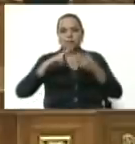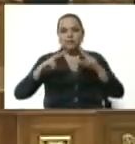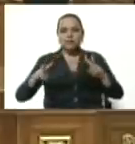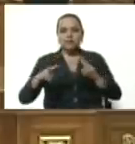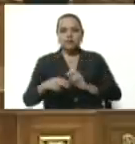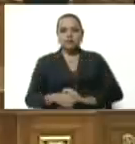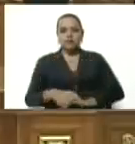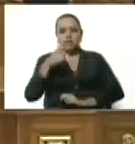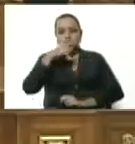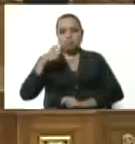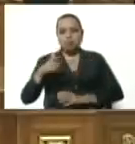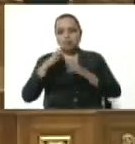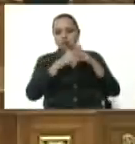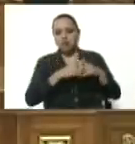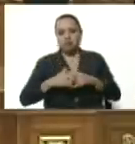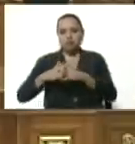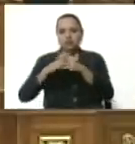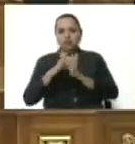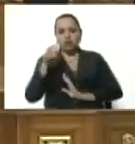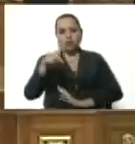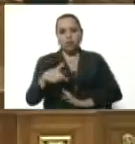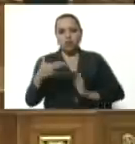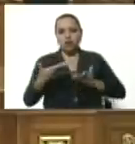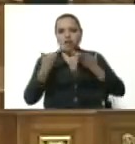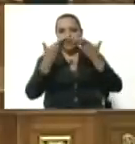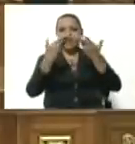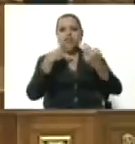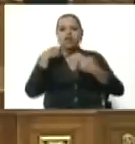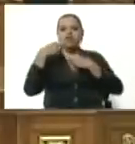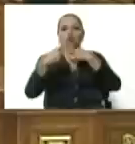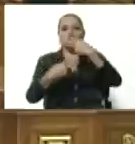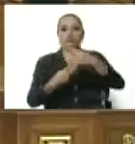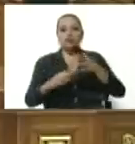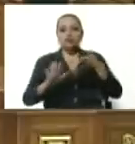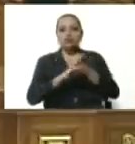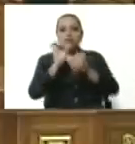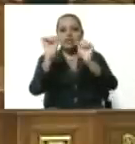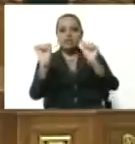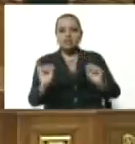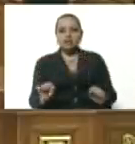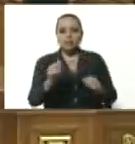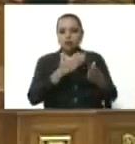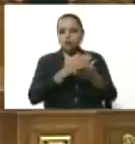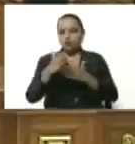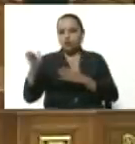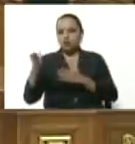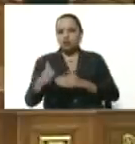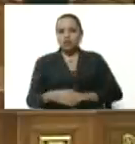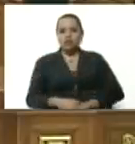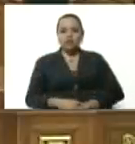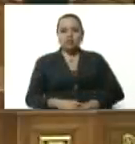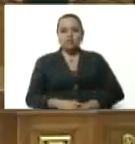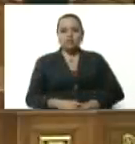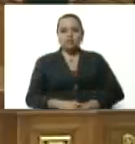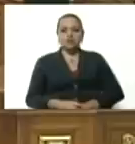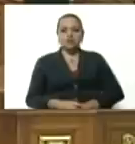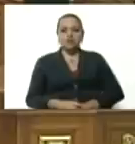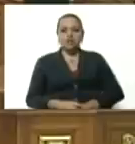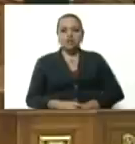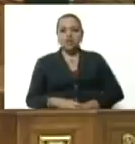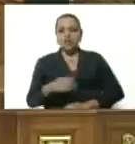Estados Unidos de América, quienes hoy levantan sus voces contra el sistema excluyente, discriminatorio, fascista y